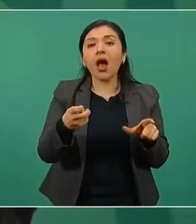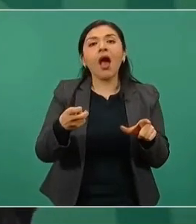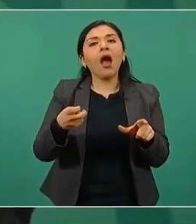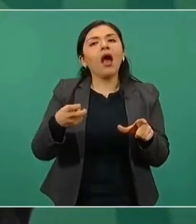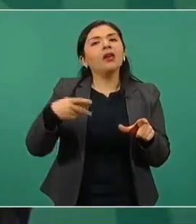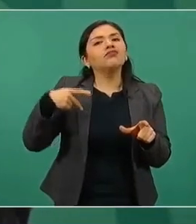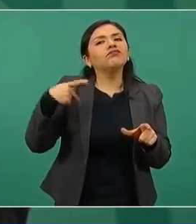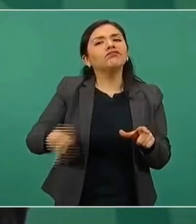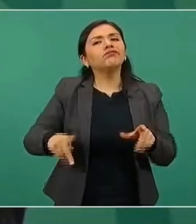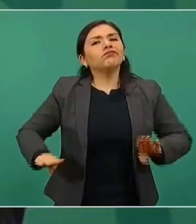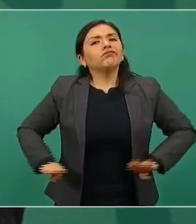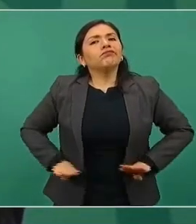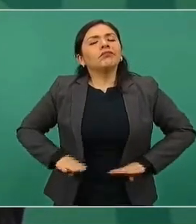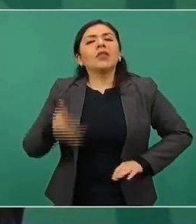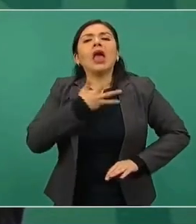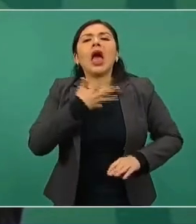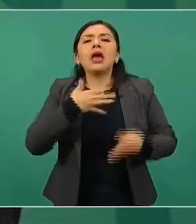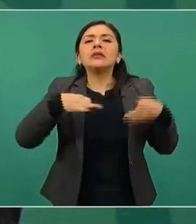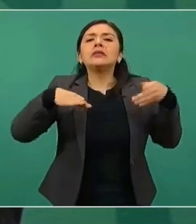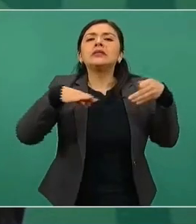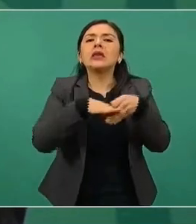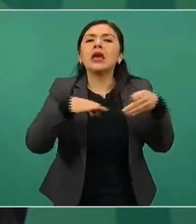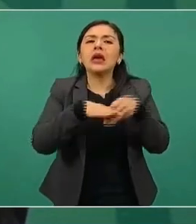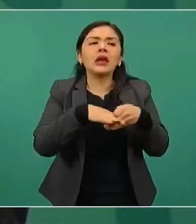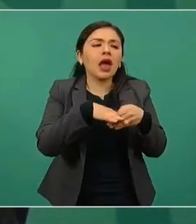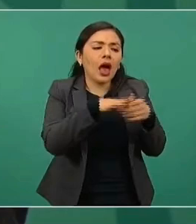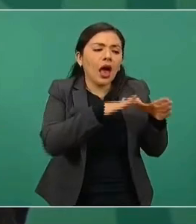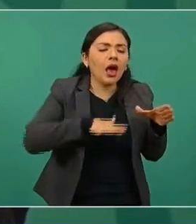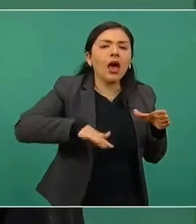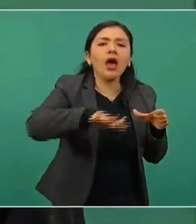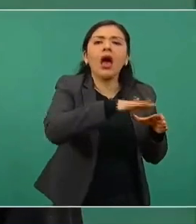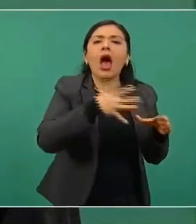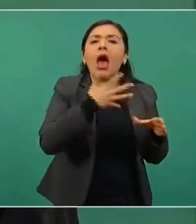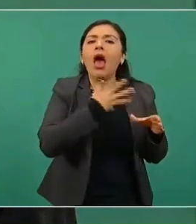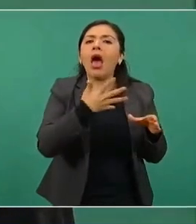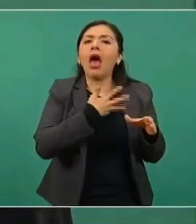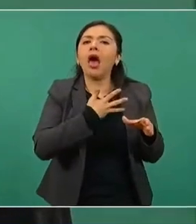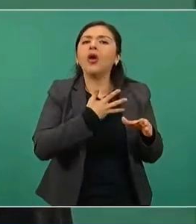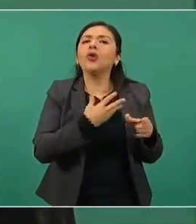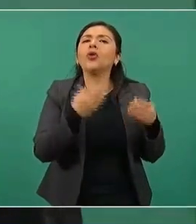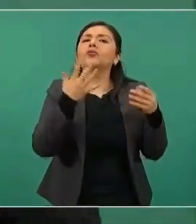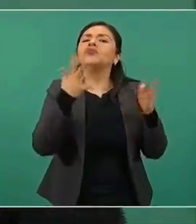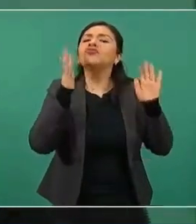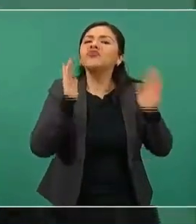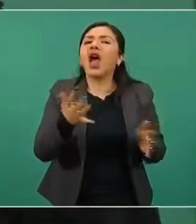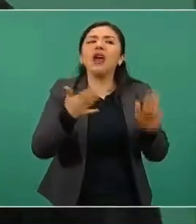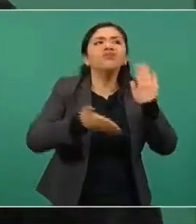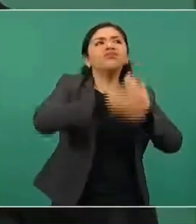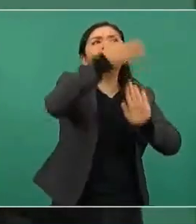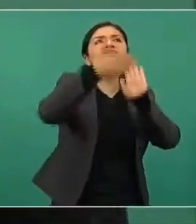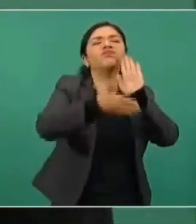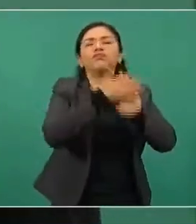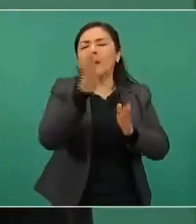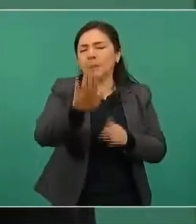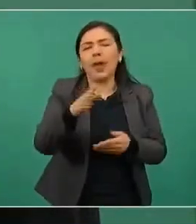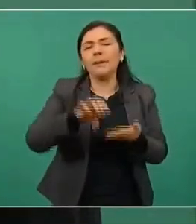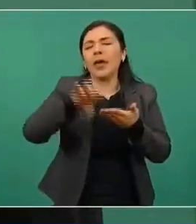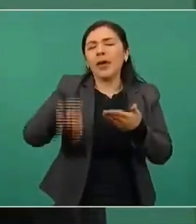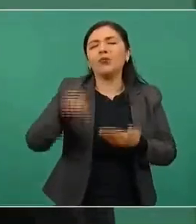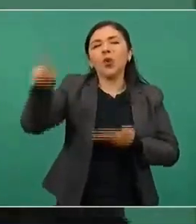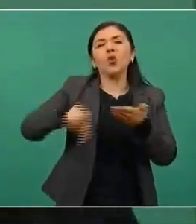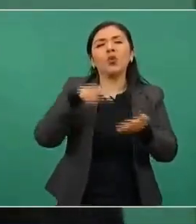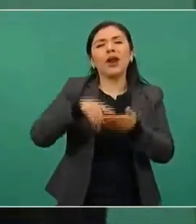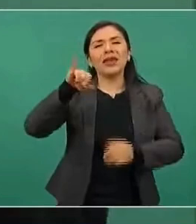tienen muy cerca o incluso al lado mucha infraestructura. Les voy a poner el caso de